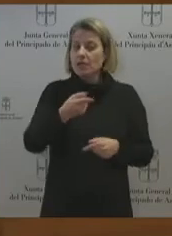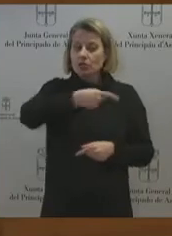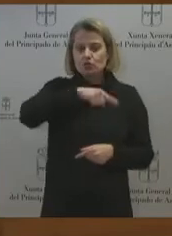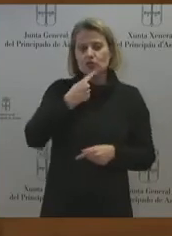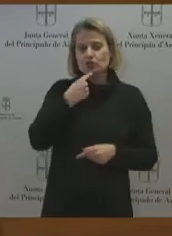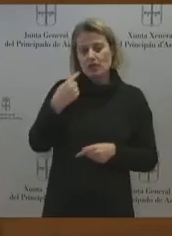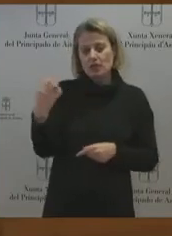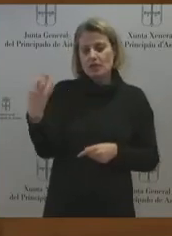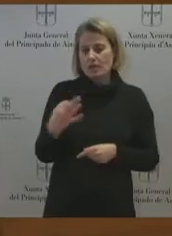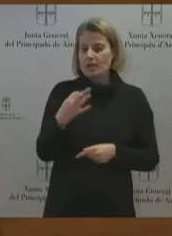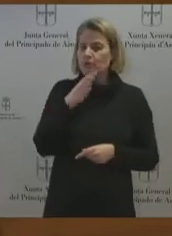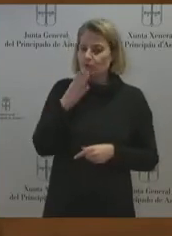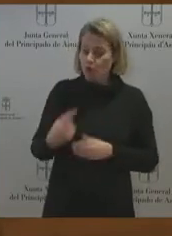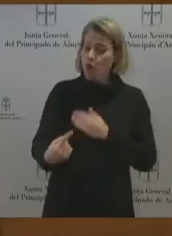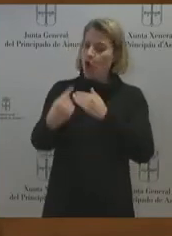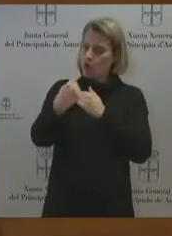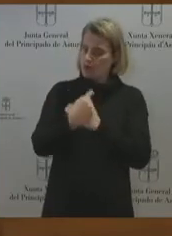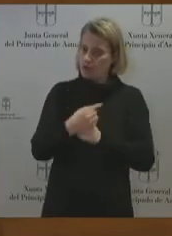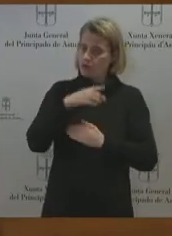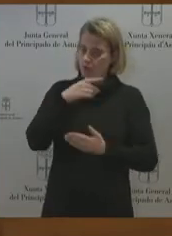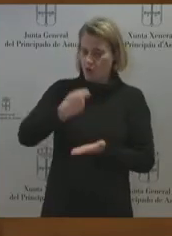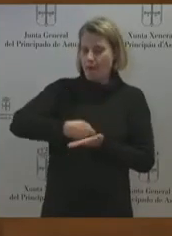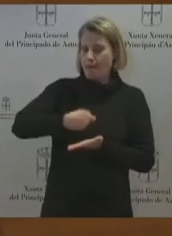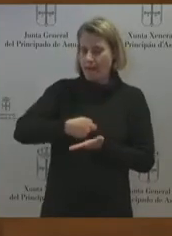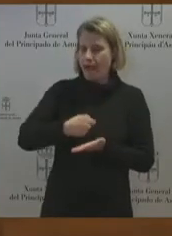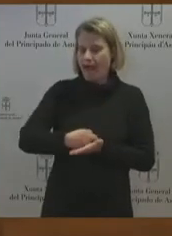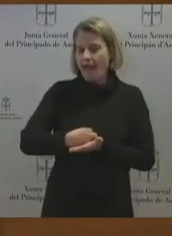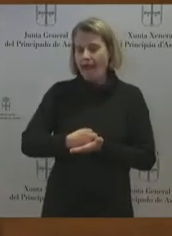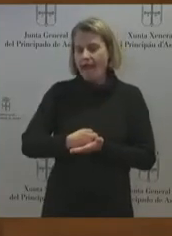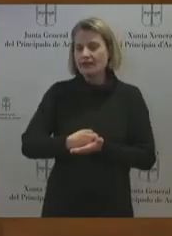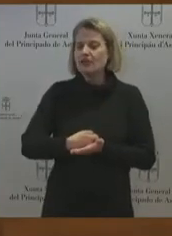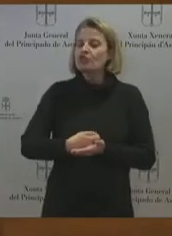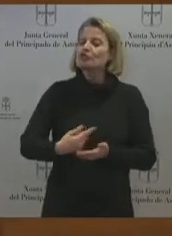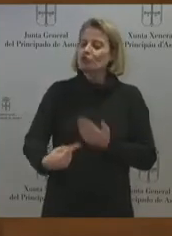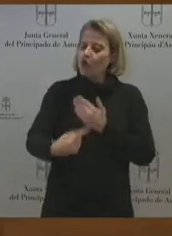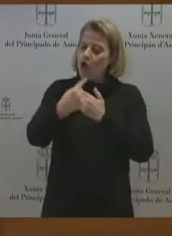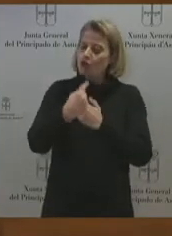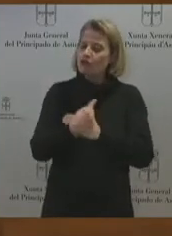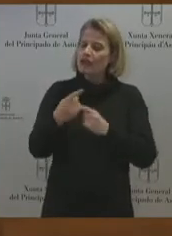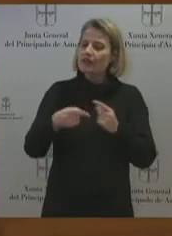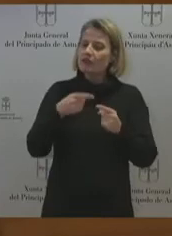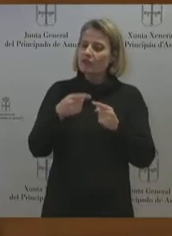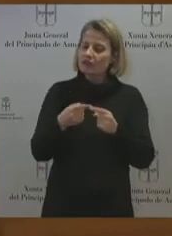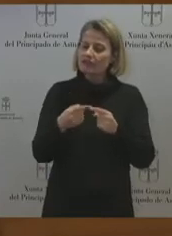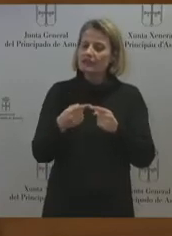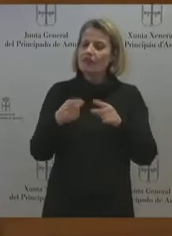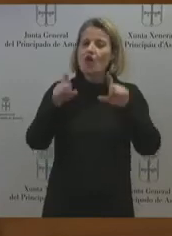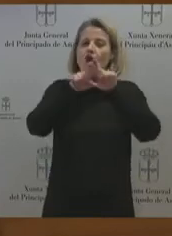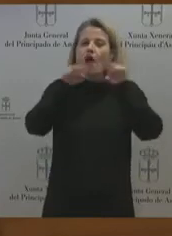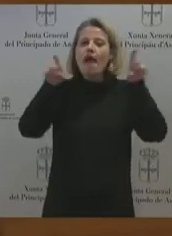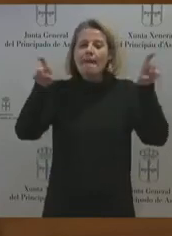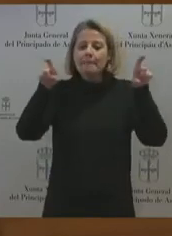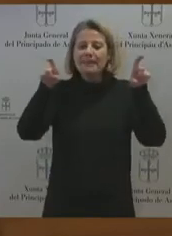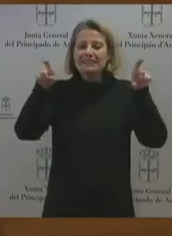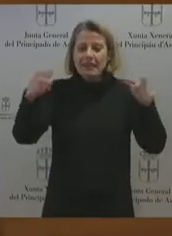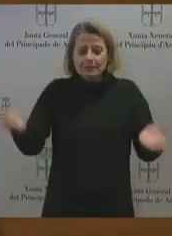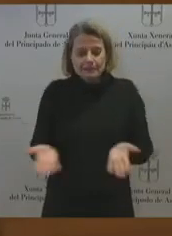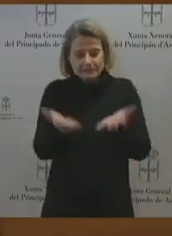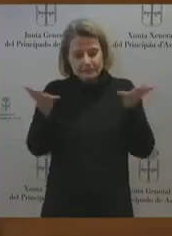sueldo a todos y a todas, tenemos la obligación de sacar esta empresa adelante. Hasta que todo acabe, este grupo